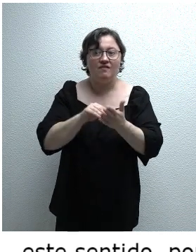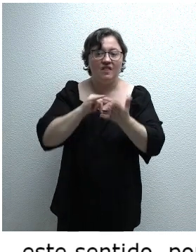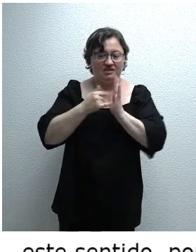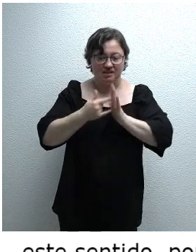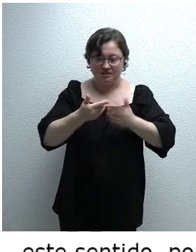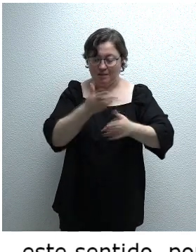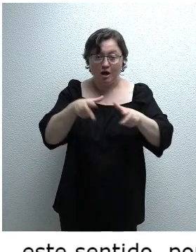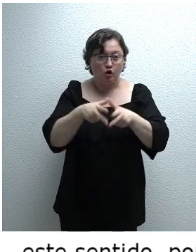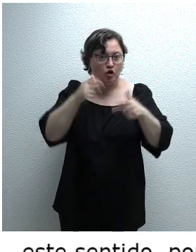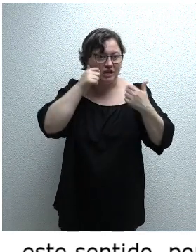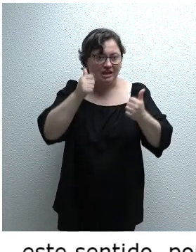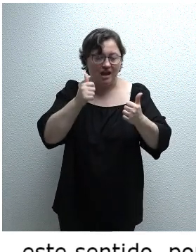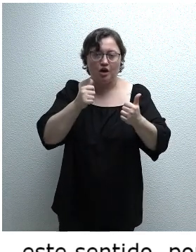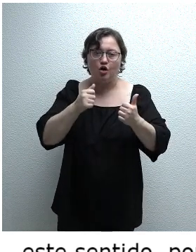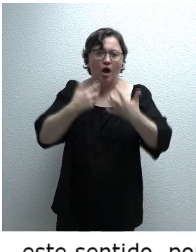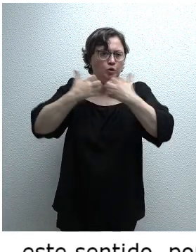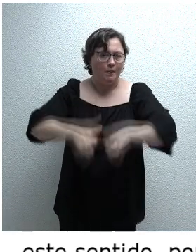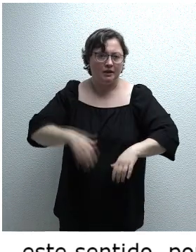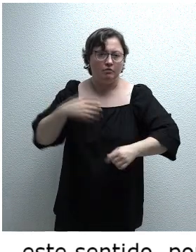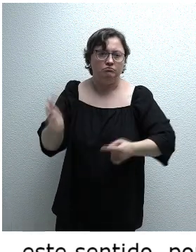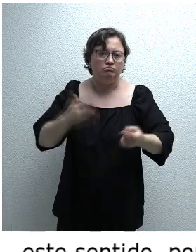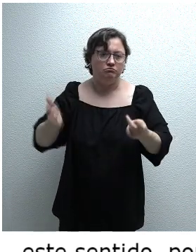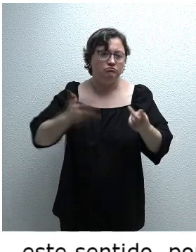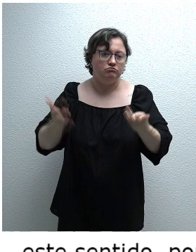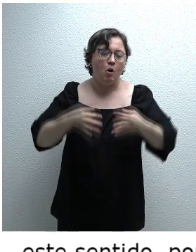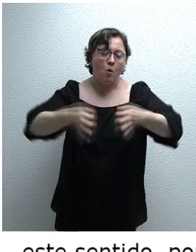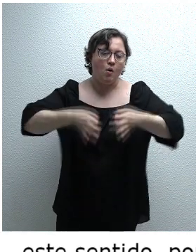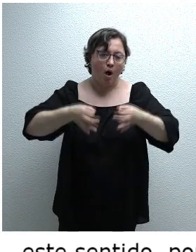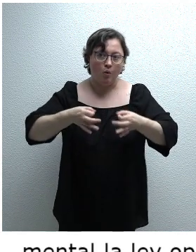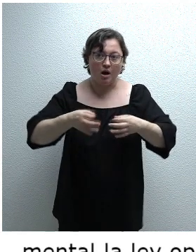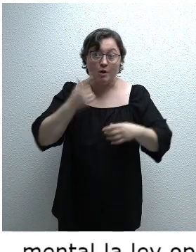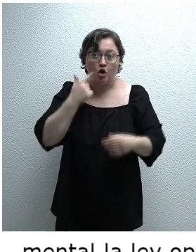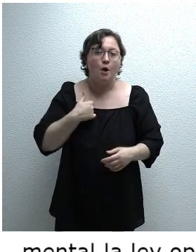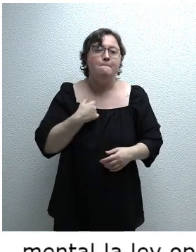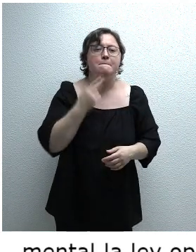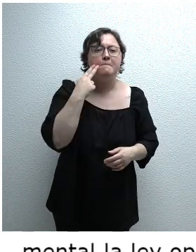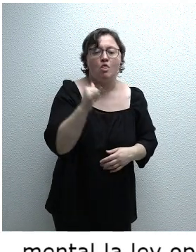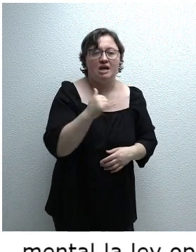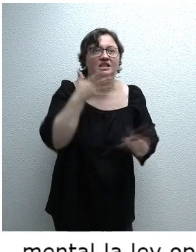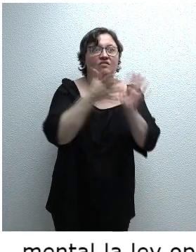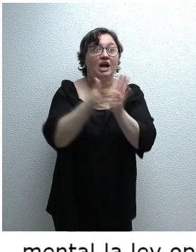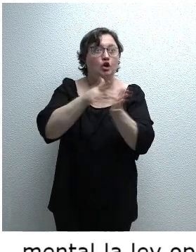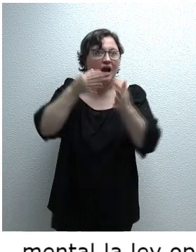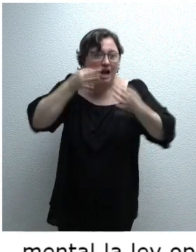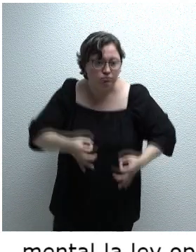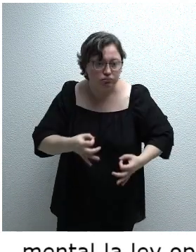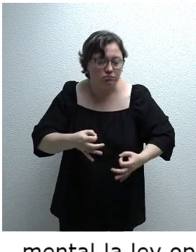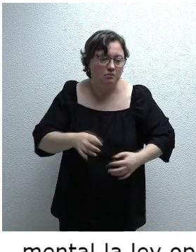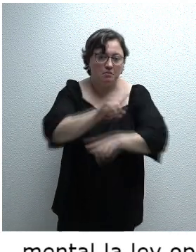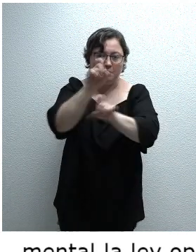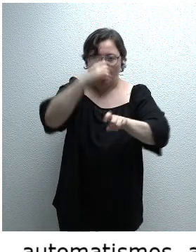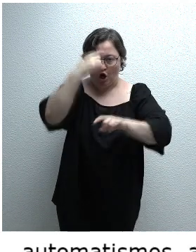sistema sociosanitario y tenemos un temor, que no quiere decir que luego no sea